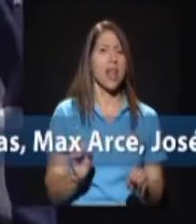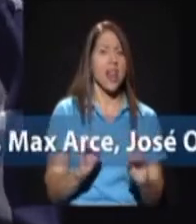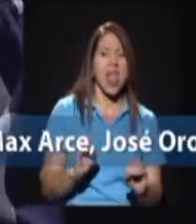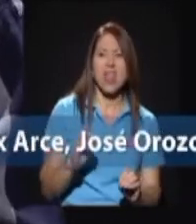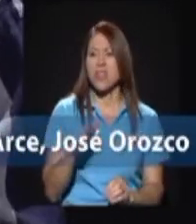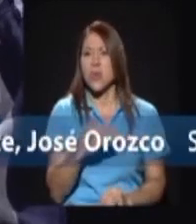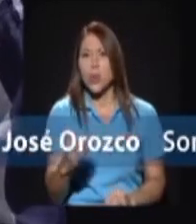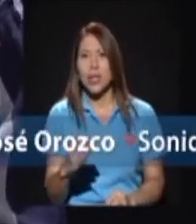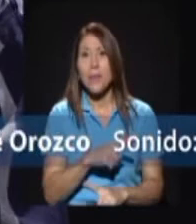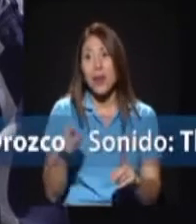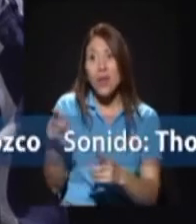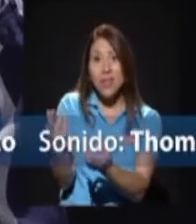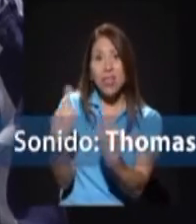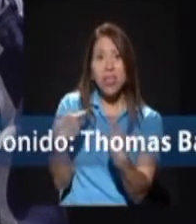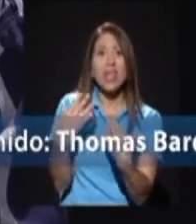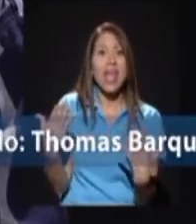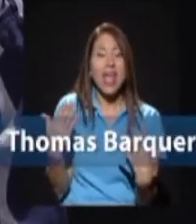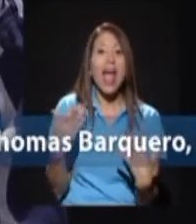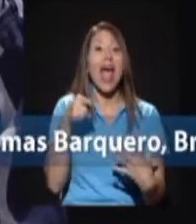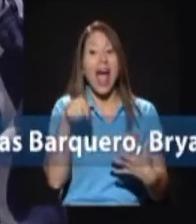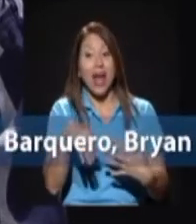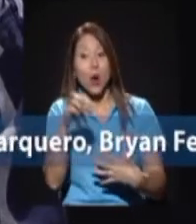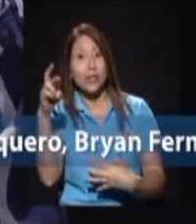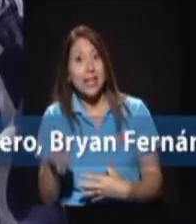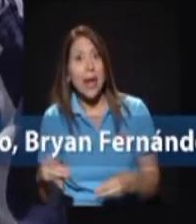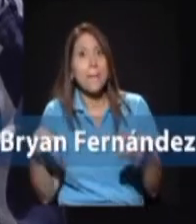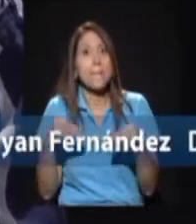La gente de Intel lo que me dijo es más alta la productividad en la planta de Costa Rica.